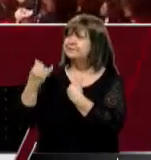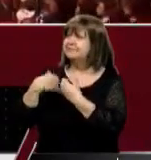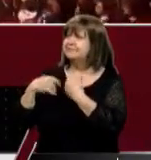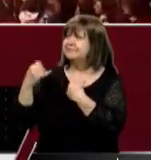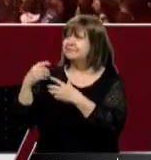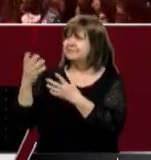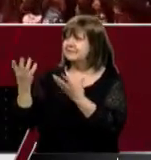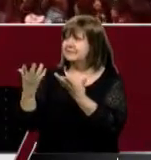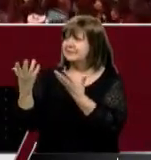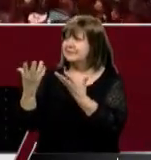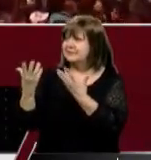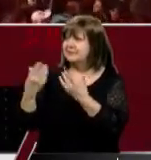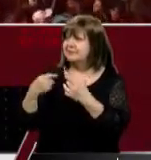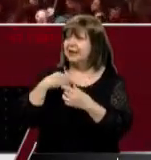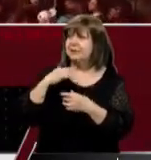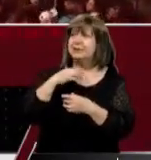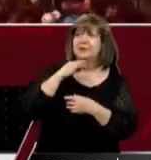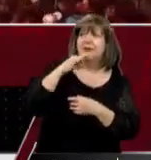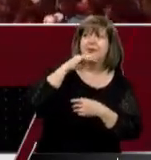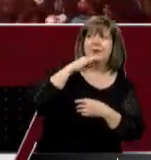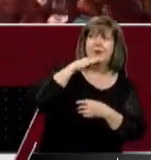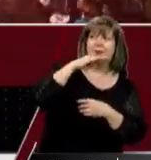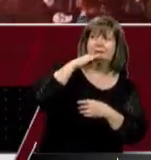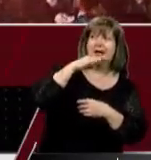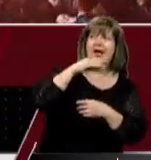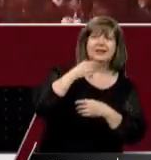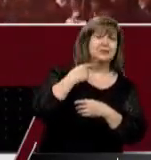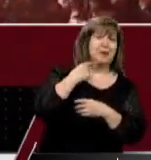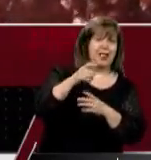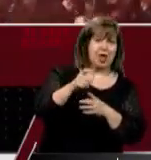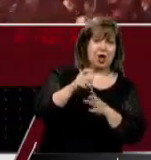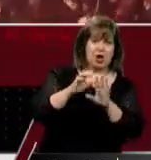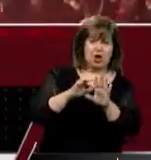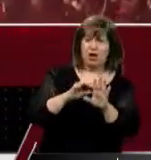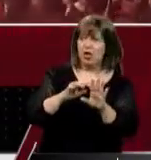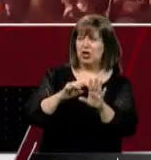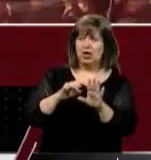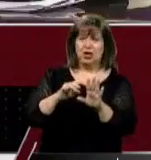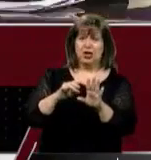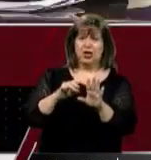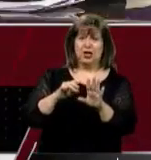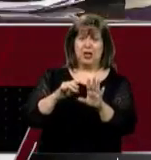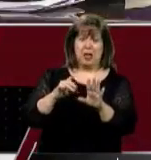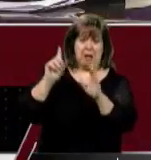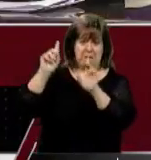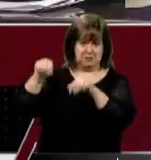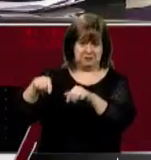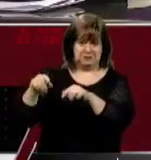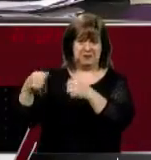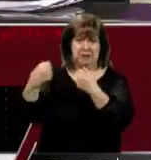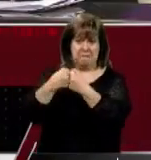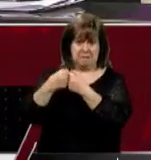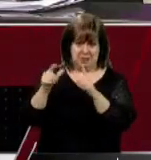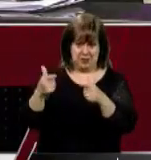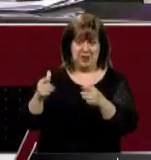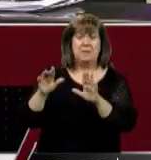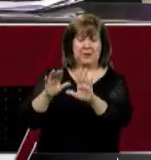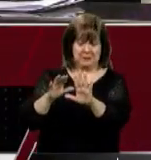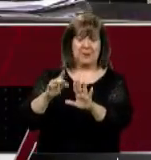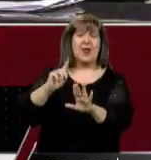No se están poniendo de acuerdo en la respuesta. me encanta. No, si no preguntamos otra cosa, chicos, no pasa nada, porque no se están poniendo de